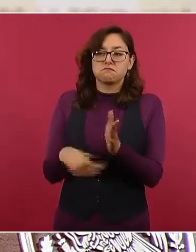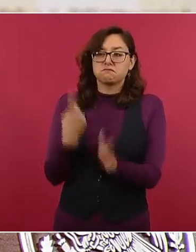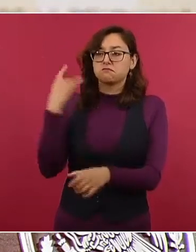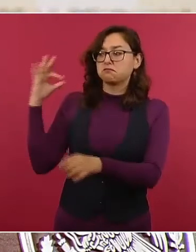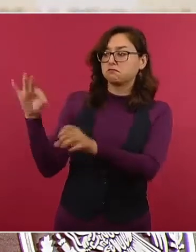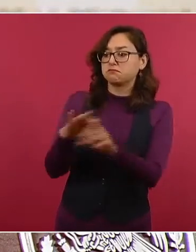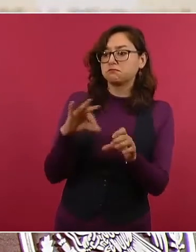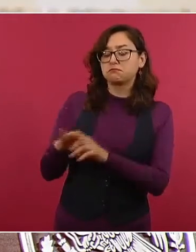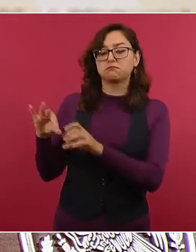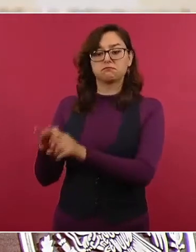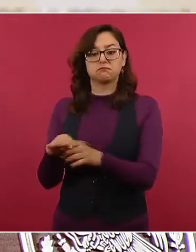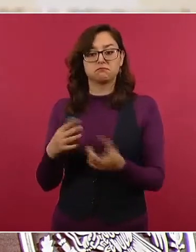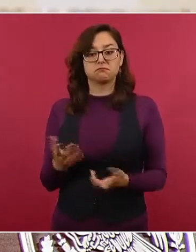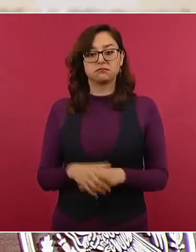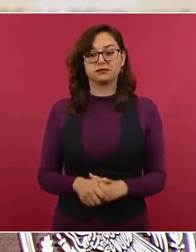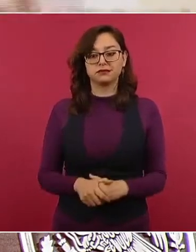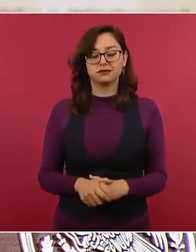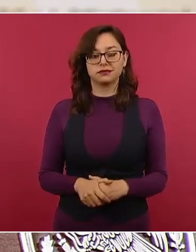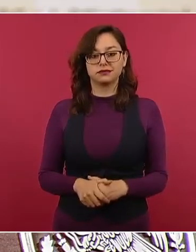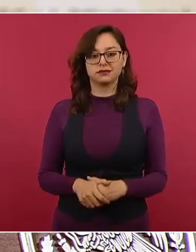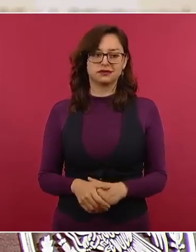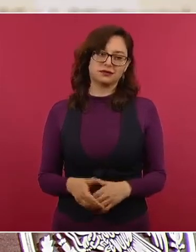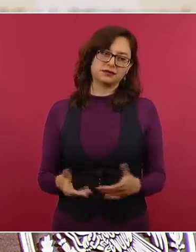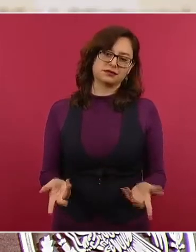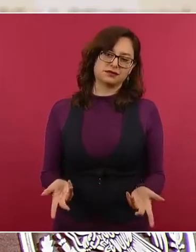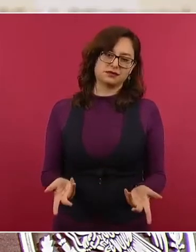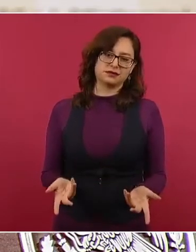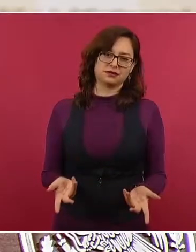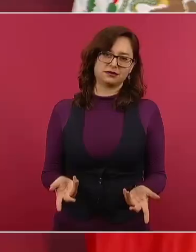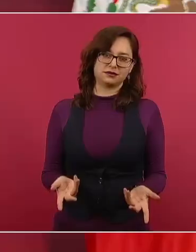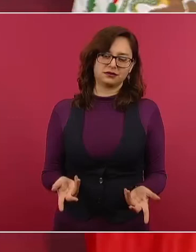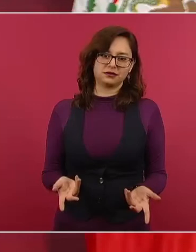Es como hablar de independencia, hablar de soberanía